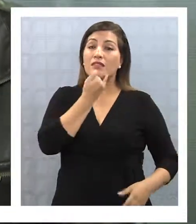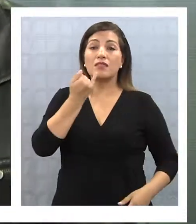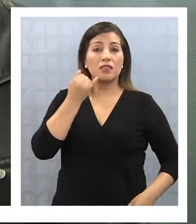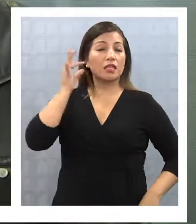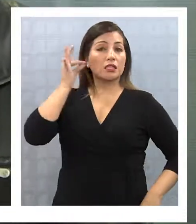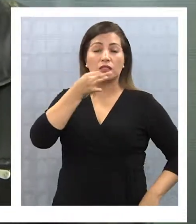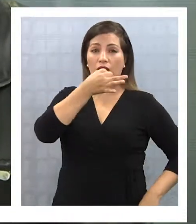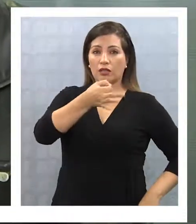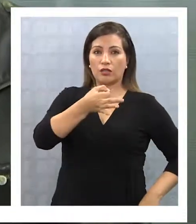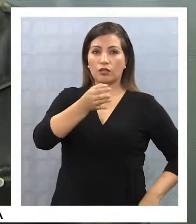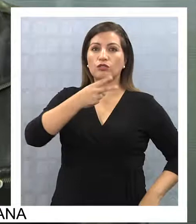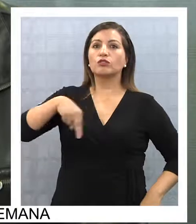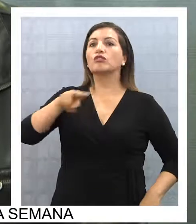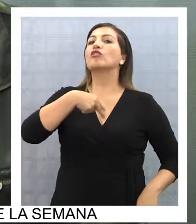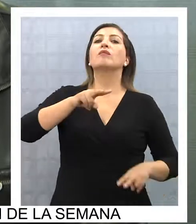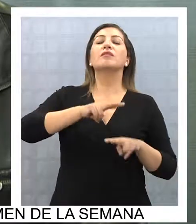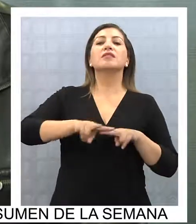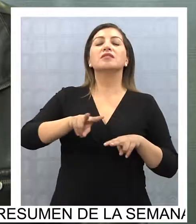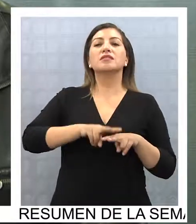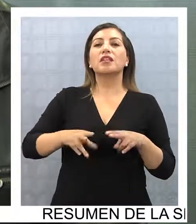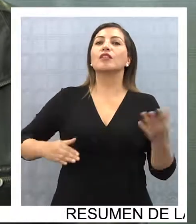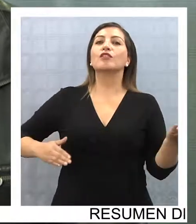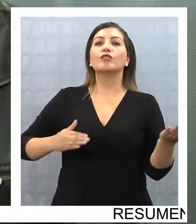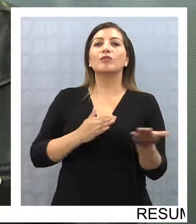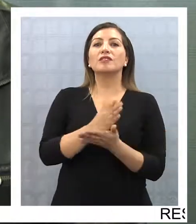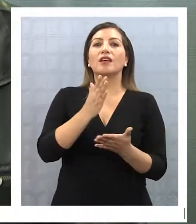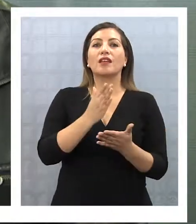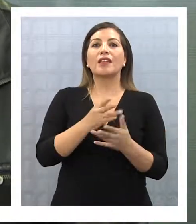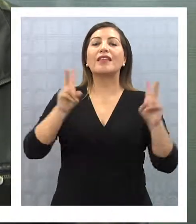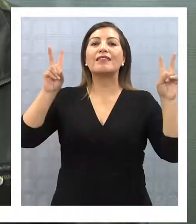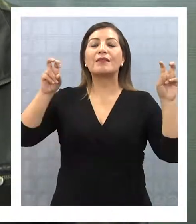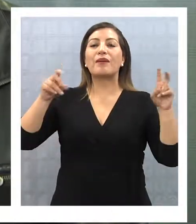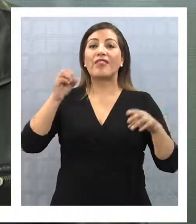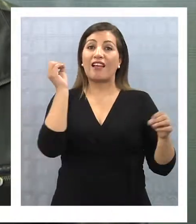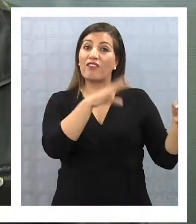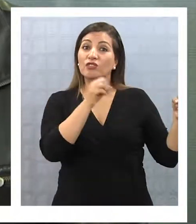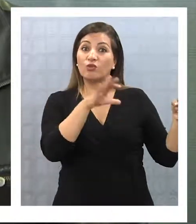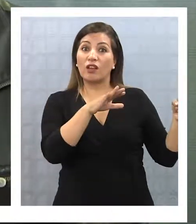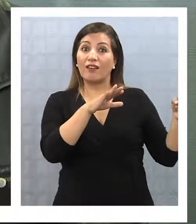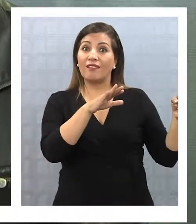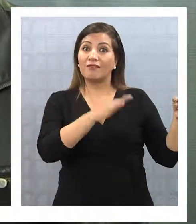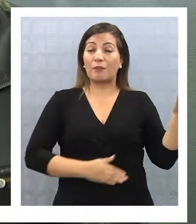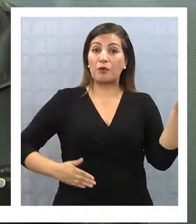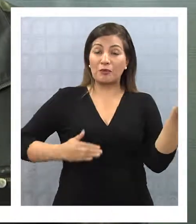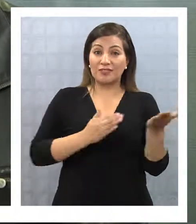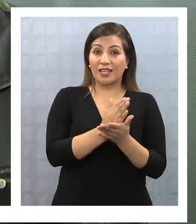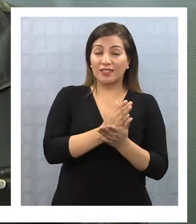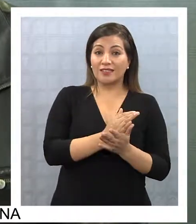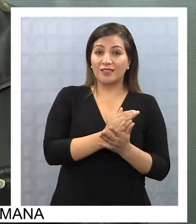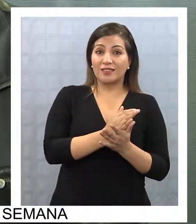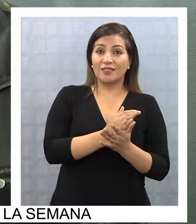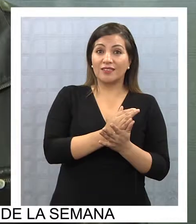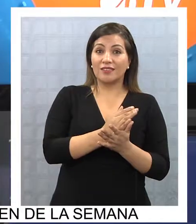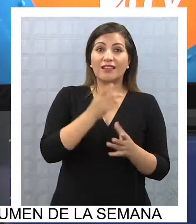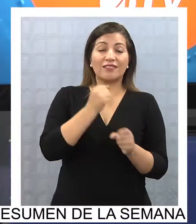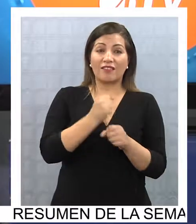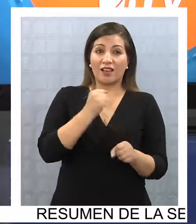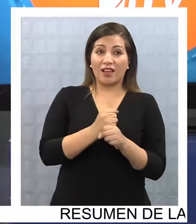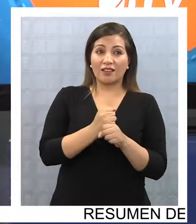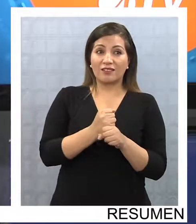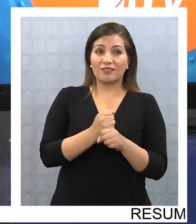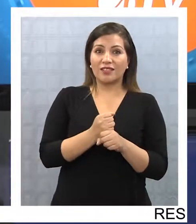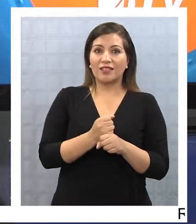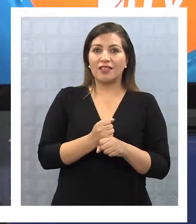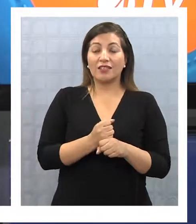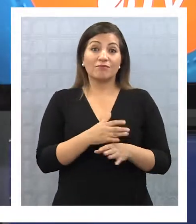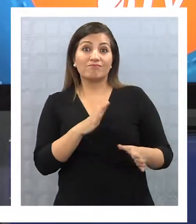habló de que íbamos a hacer una región piloto en modelo de gestión de basura. Vamos a pasar de un extremo a otro. ¿Será posible ser